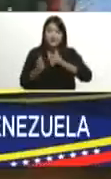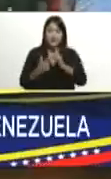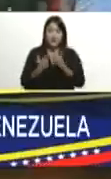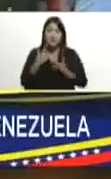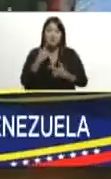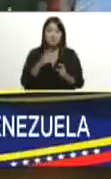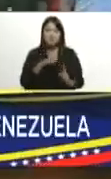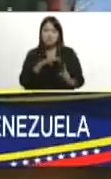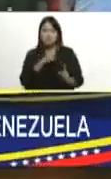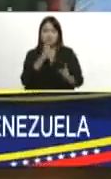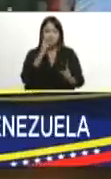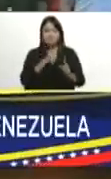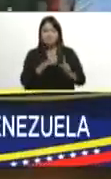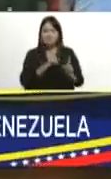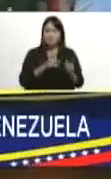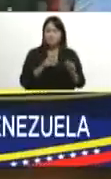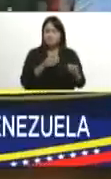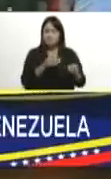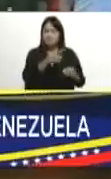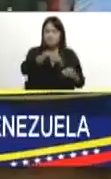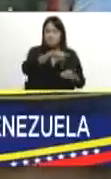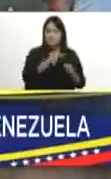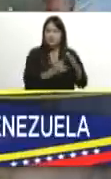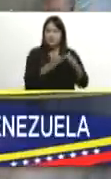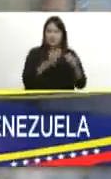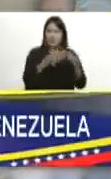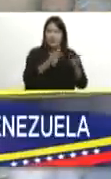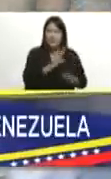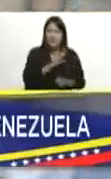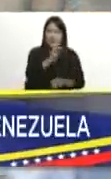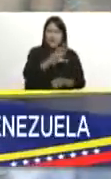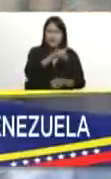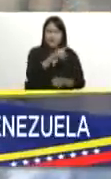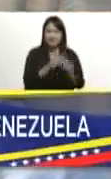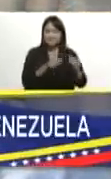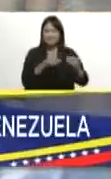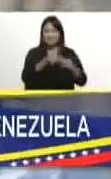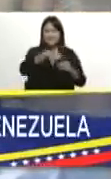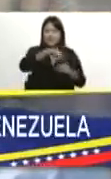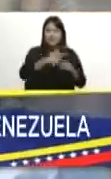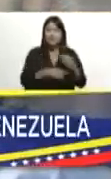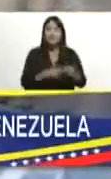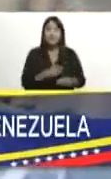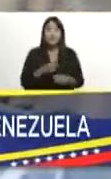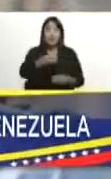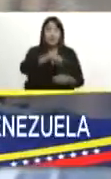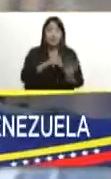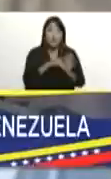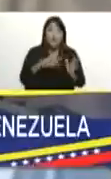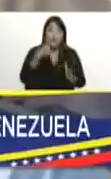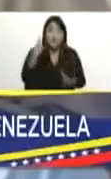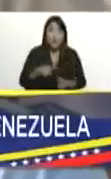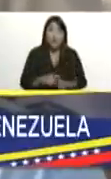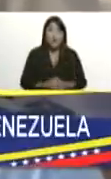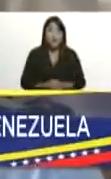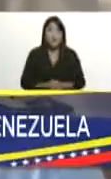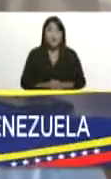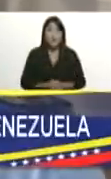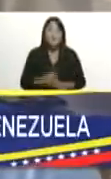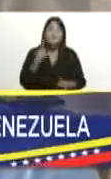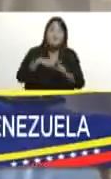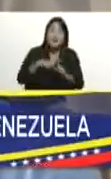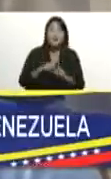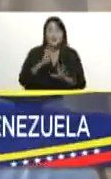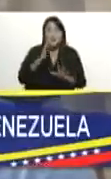públicos venezolanos intentan colocar en tela de juicio nuestro Estado de Derecho. Otro